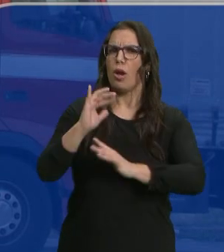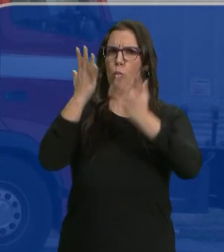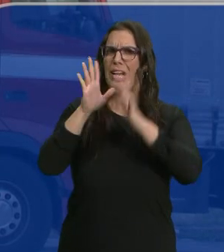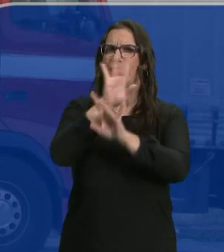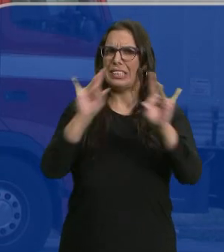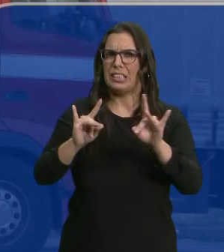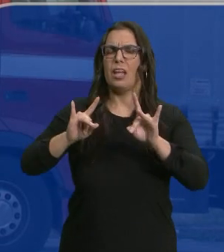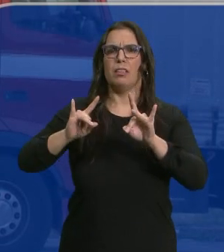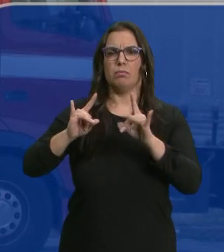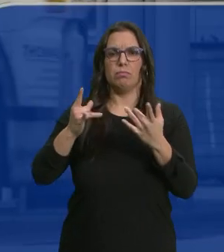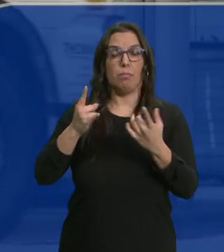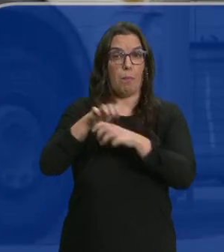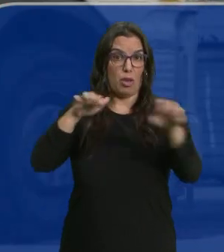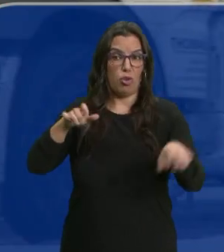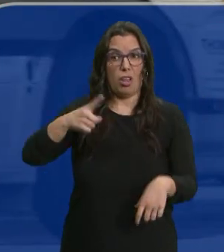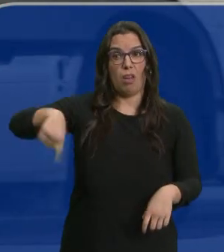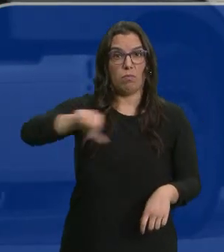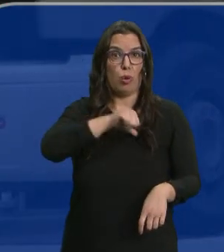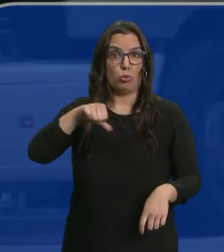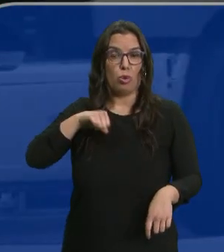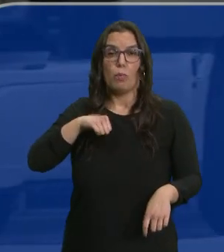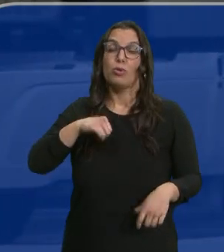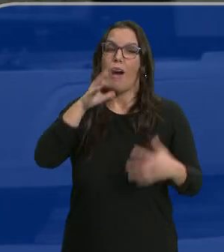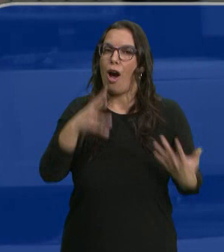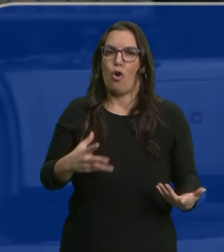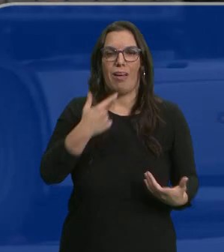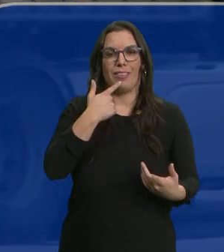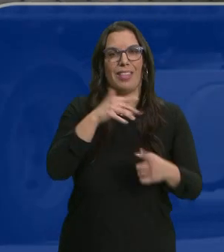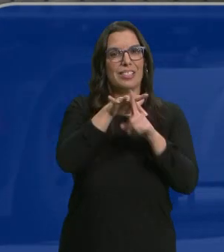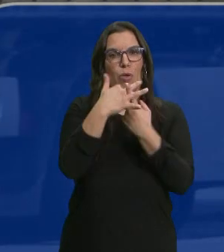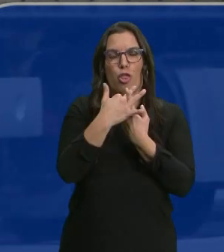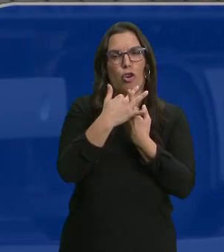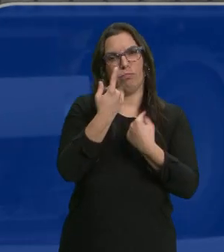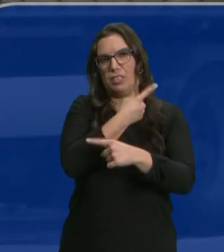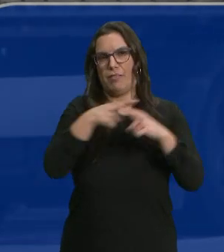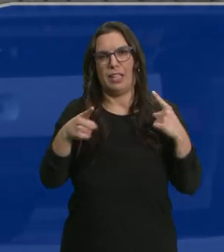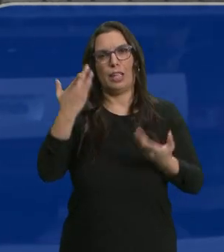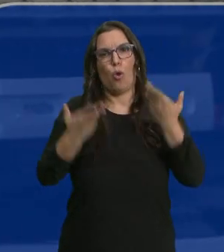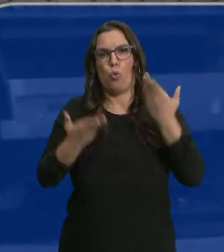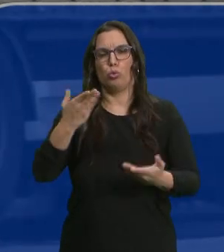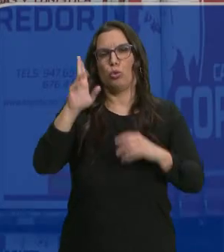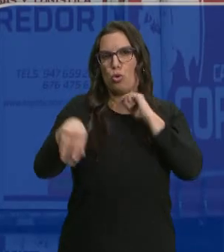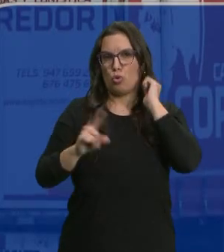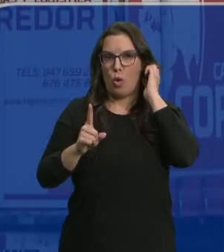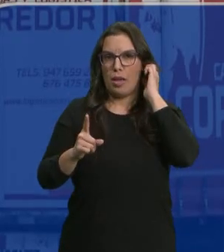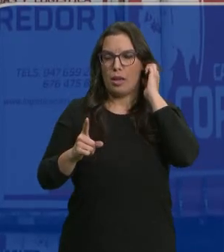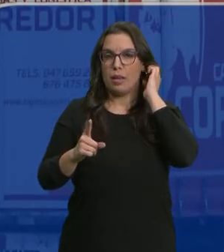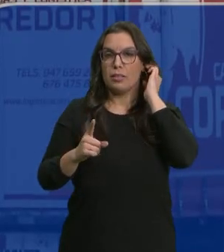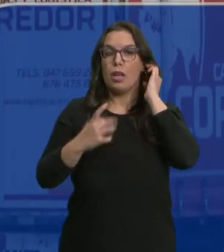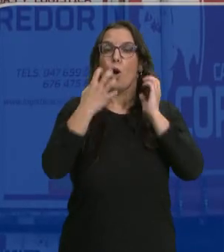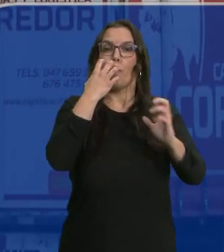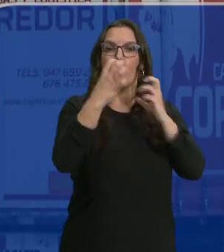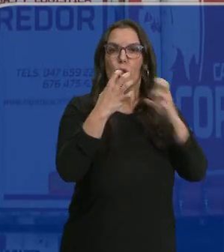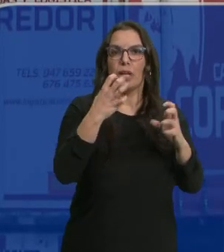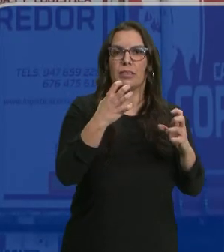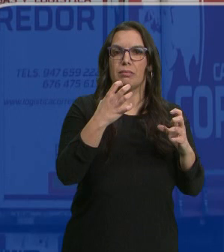huelga. La mayoría de los transportistas autónomos de Burgos aseguran que ahora no es el momento y creen que no es justo que por esa protesta del transporte